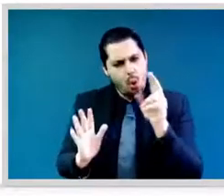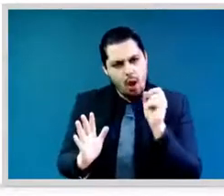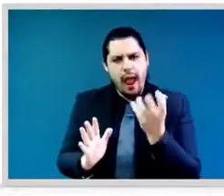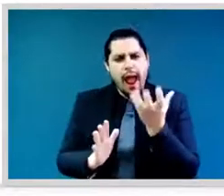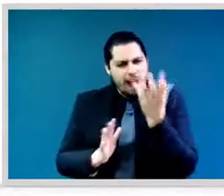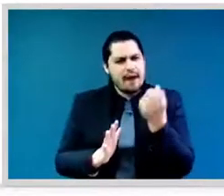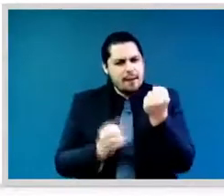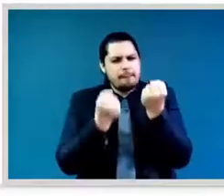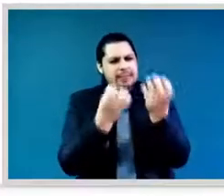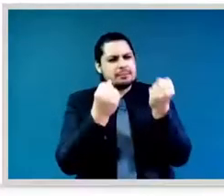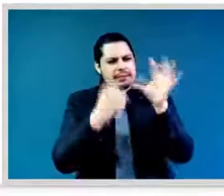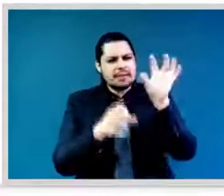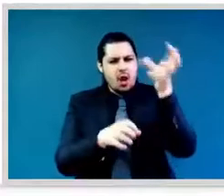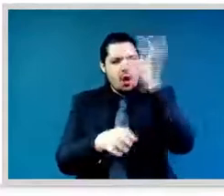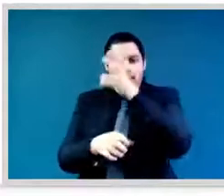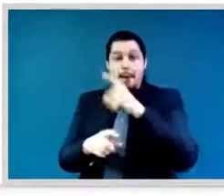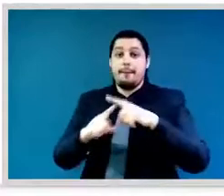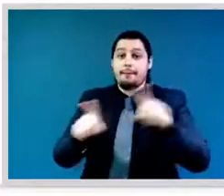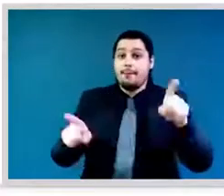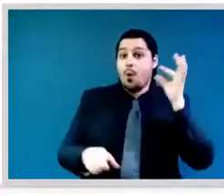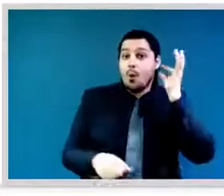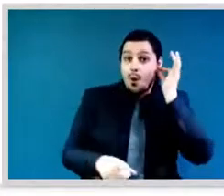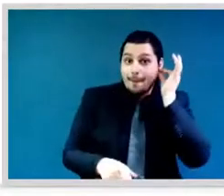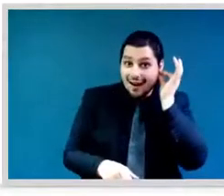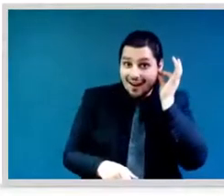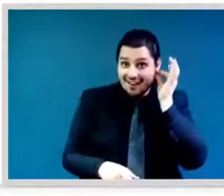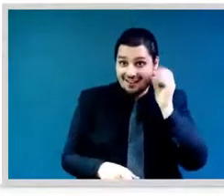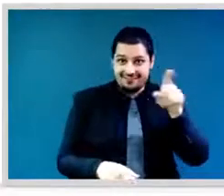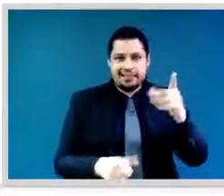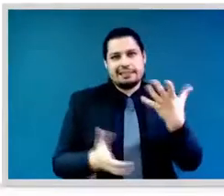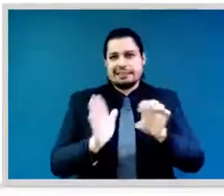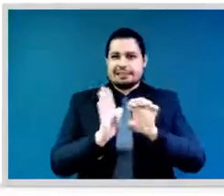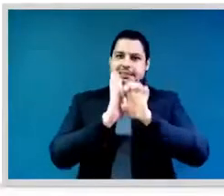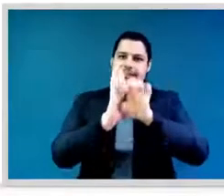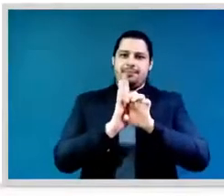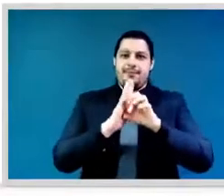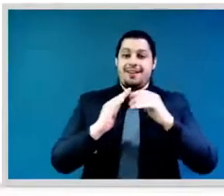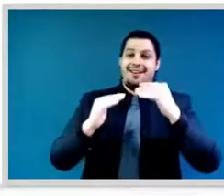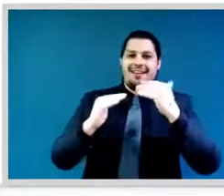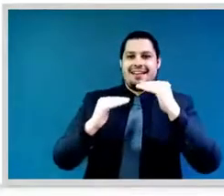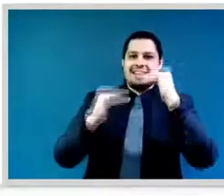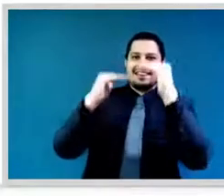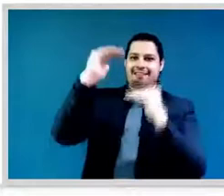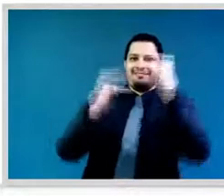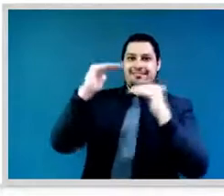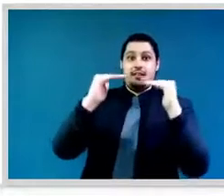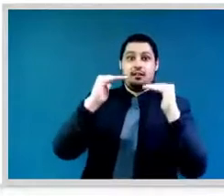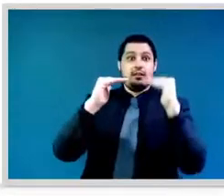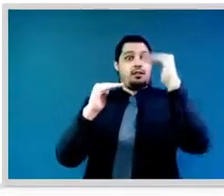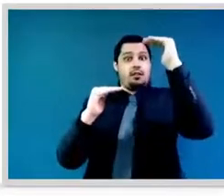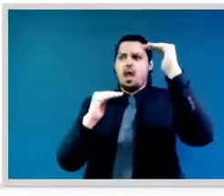mujeres en el alto nivel de la tecnología, en el alto nivel de la economía.